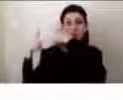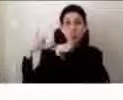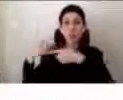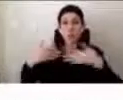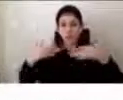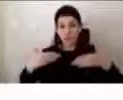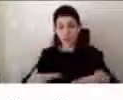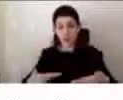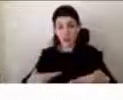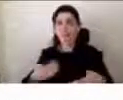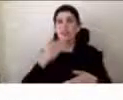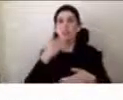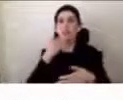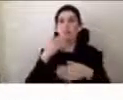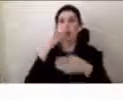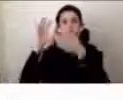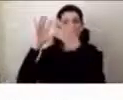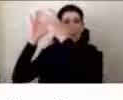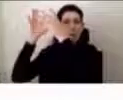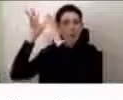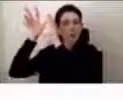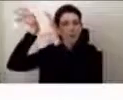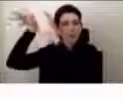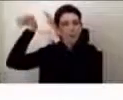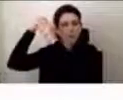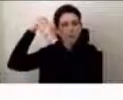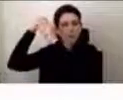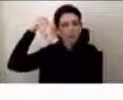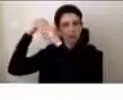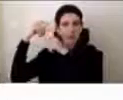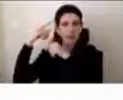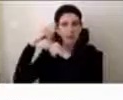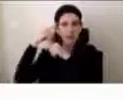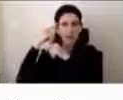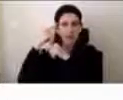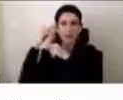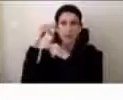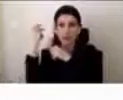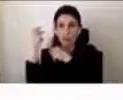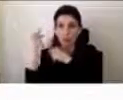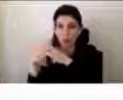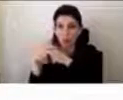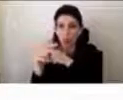mundo subjetivo propio de su identidad, único e irrepetible.